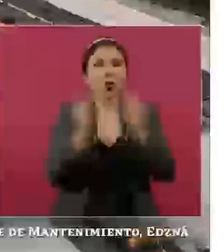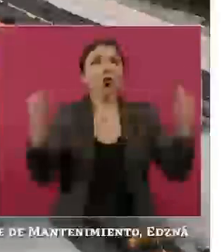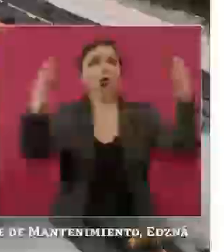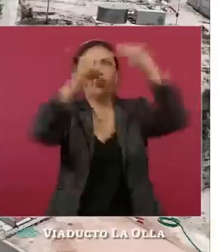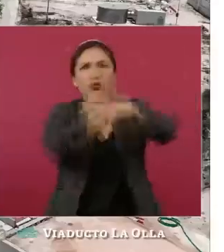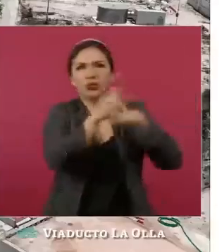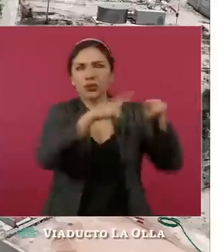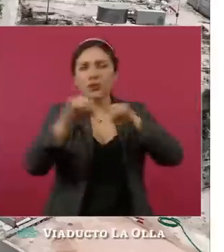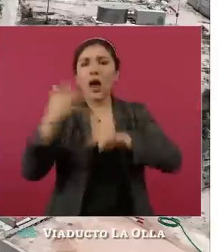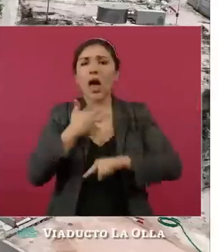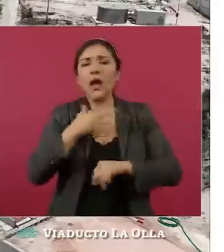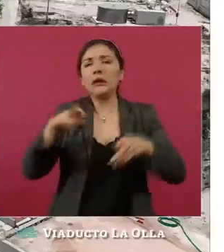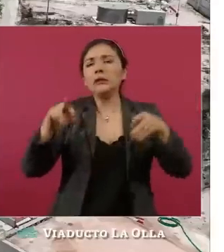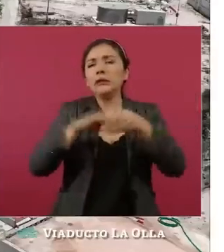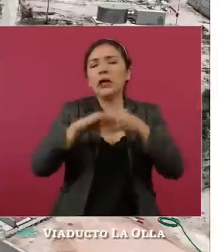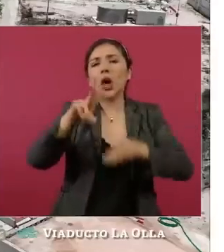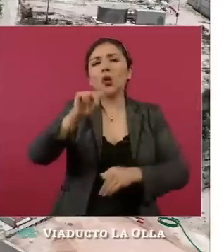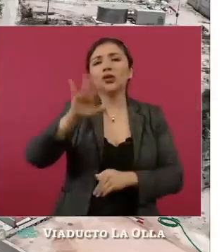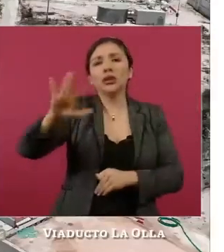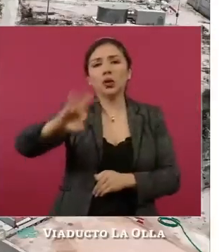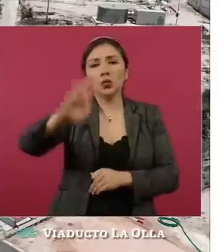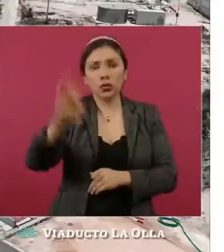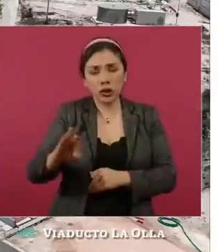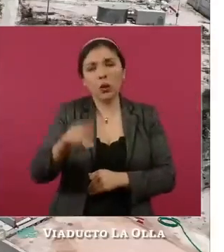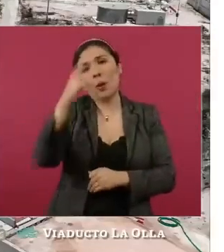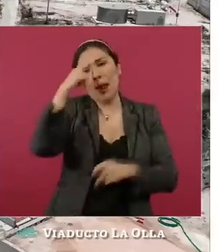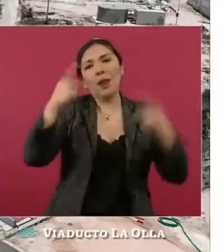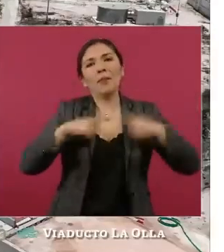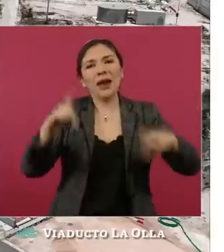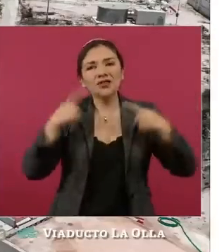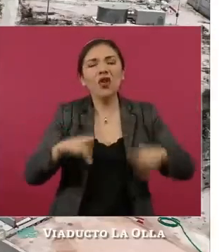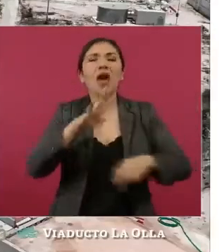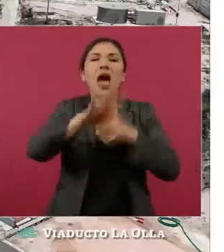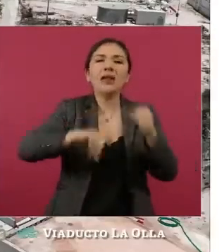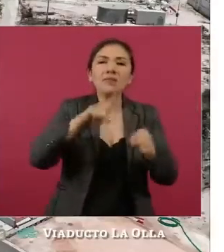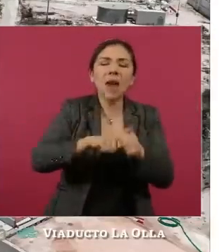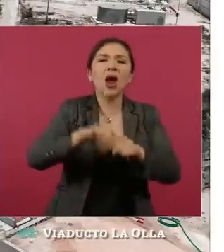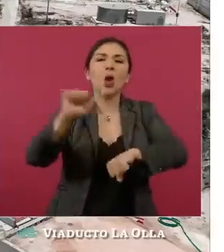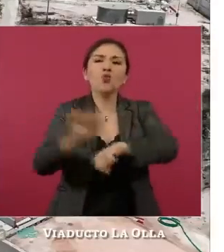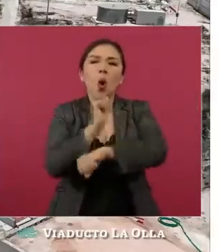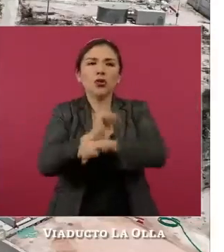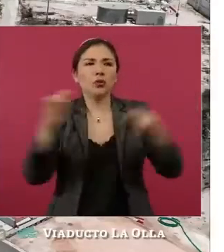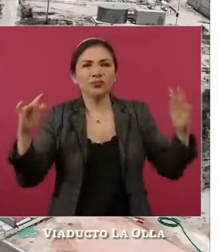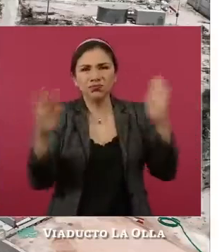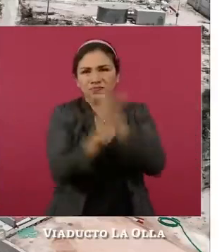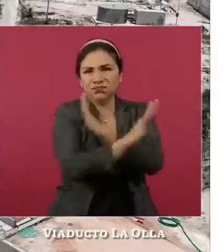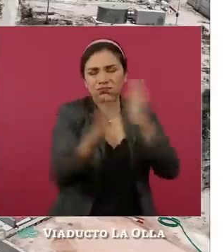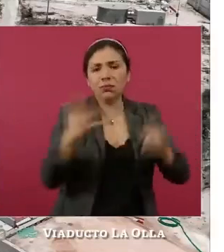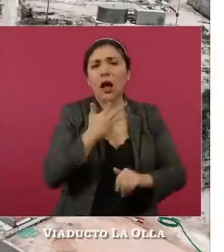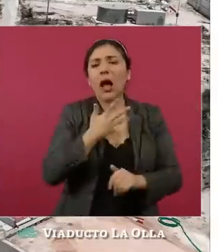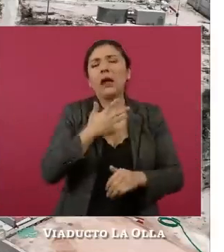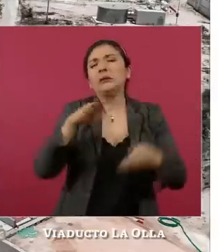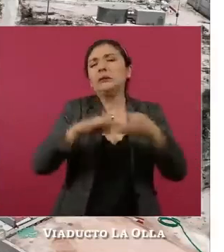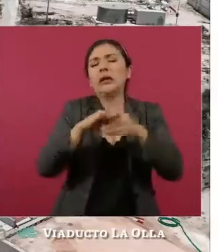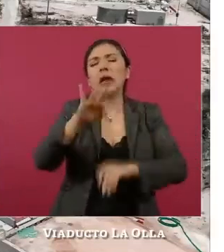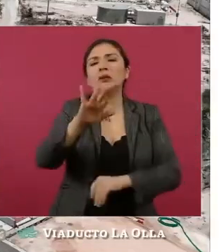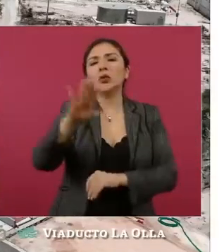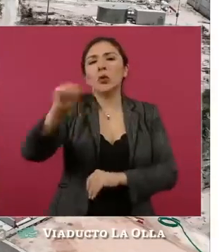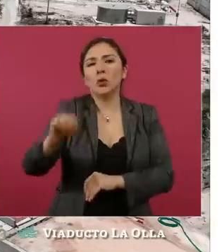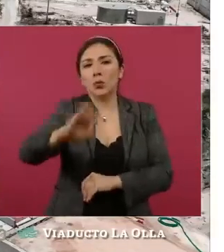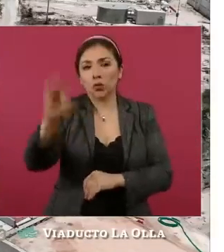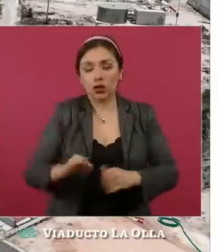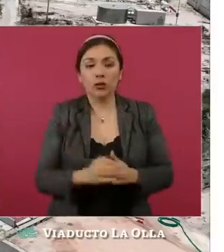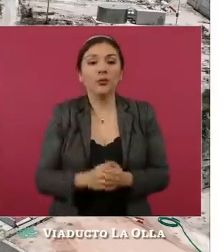al 85% y los pasos vehiculares, peatonales y de faunas están al 59%. La obra del Tren Maya